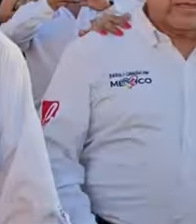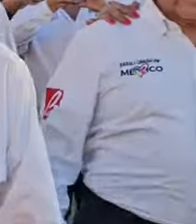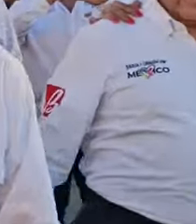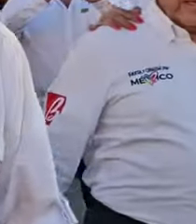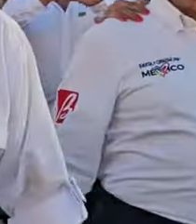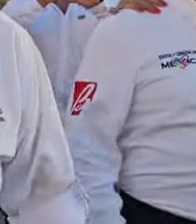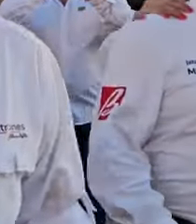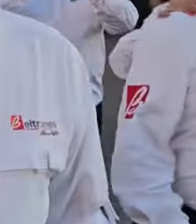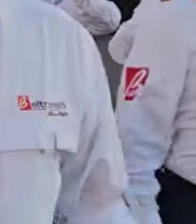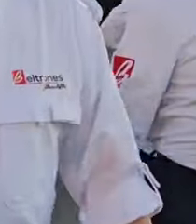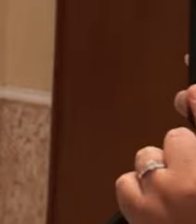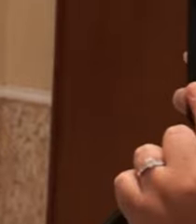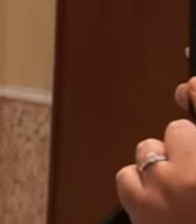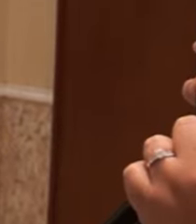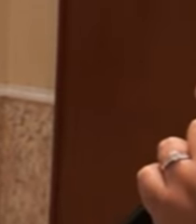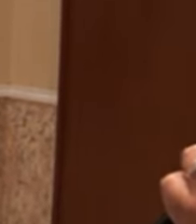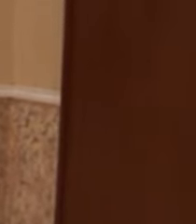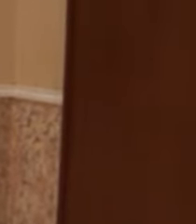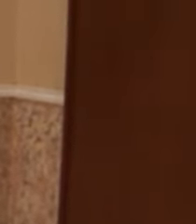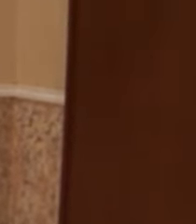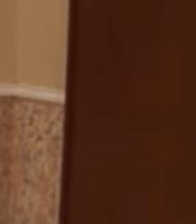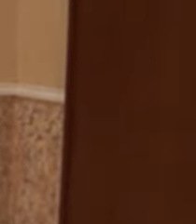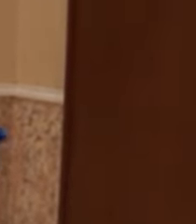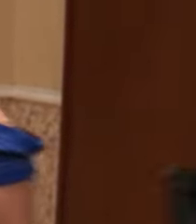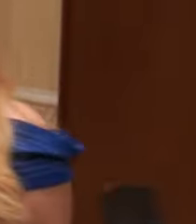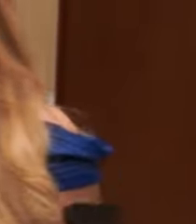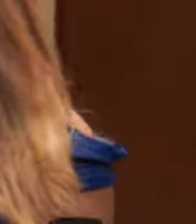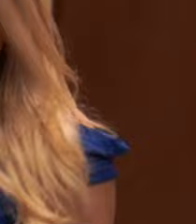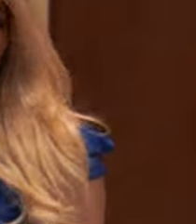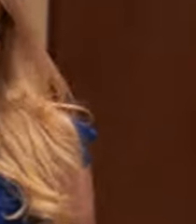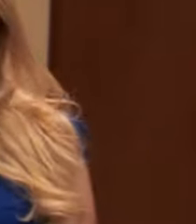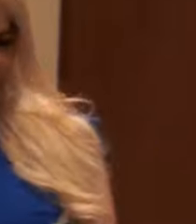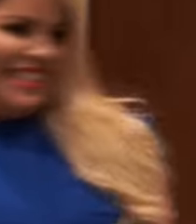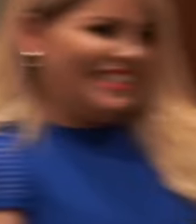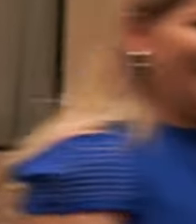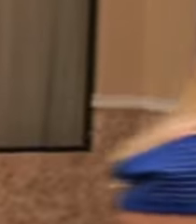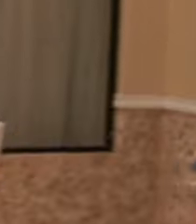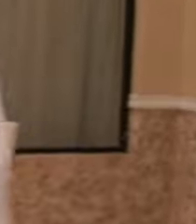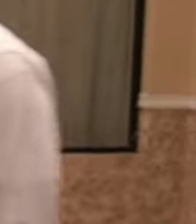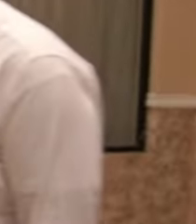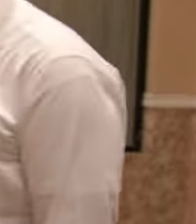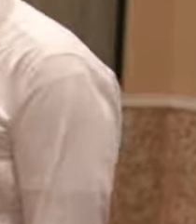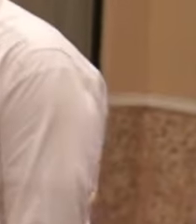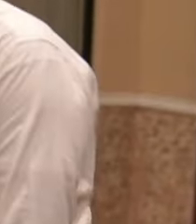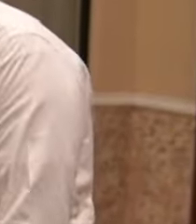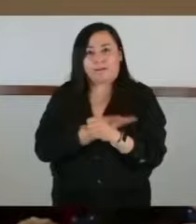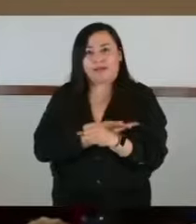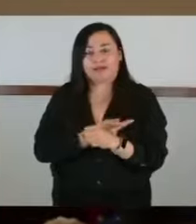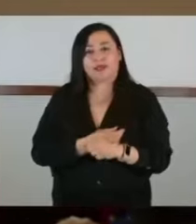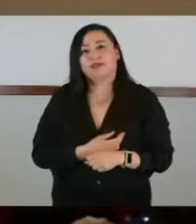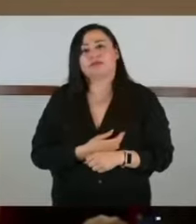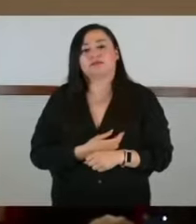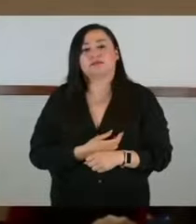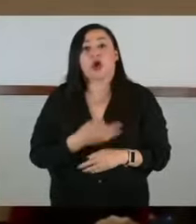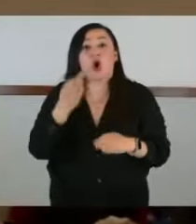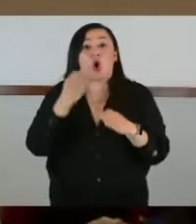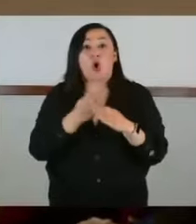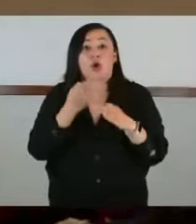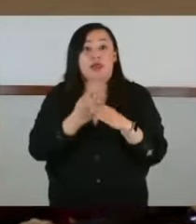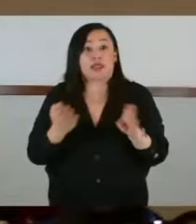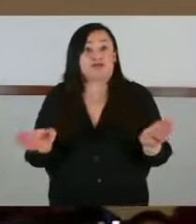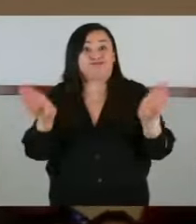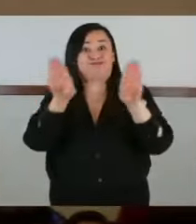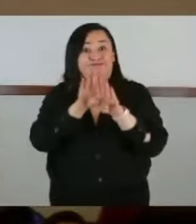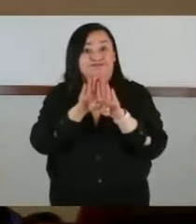vamos a hacer que las cosas buenas pasen. Este no es un cierre de campaña. No